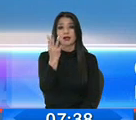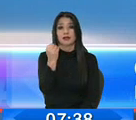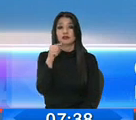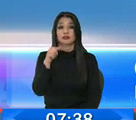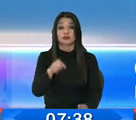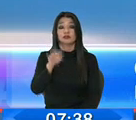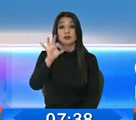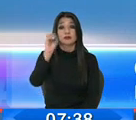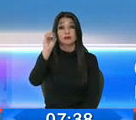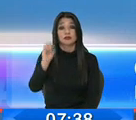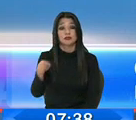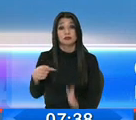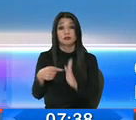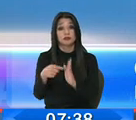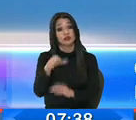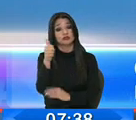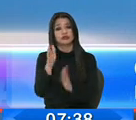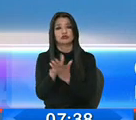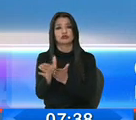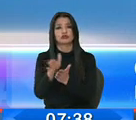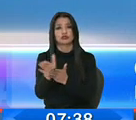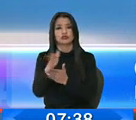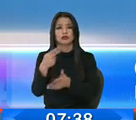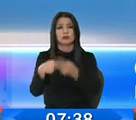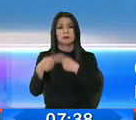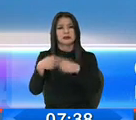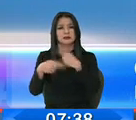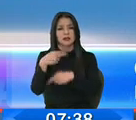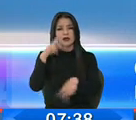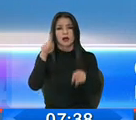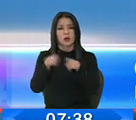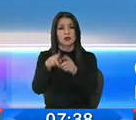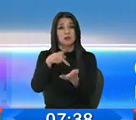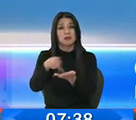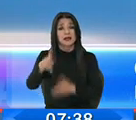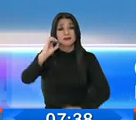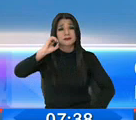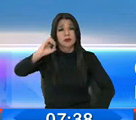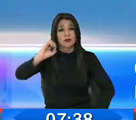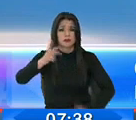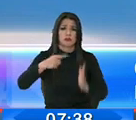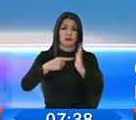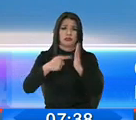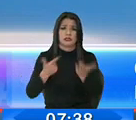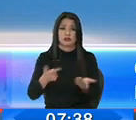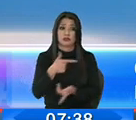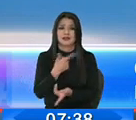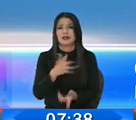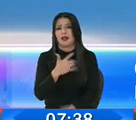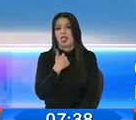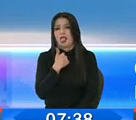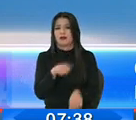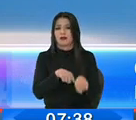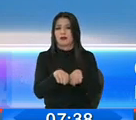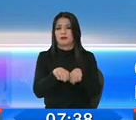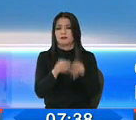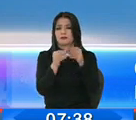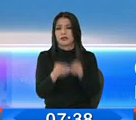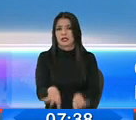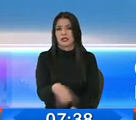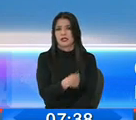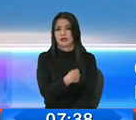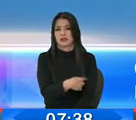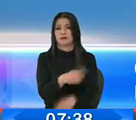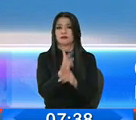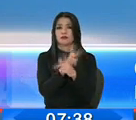14.9% de arancel, mientras que otros socios comerciales que tienen acuerdos no pagan ningún arancel. Entonces, ahí ya se presenta una desventaja para